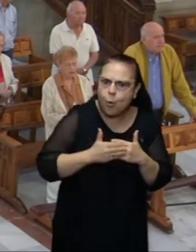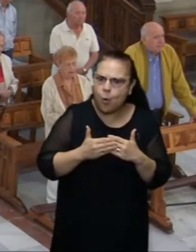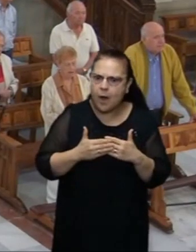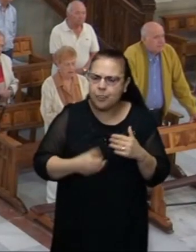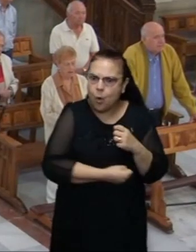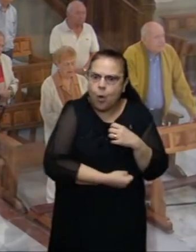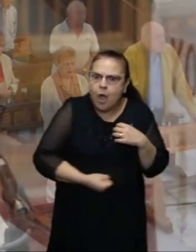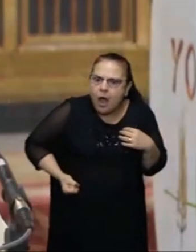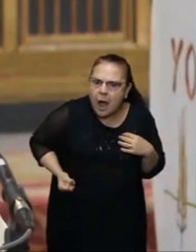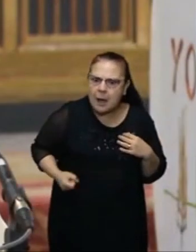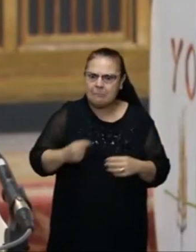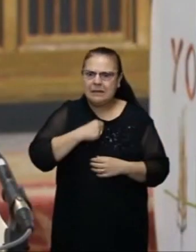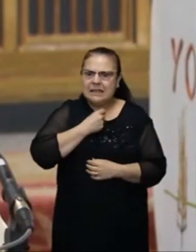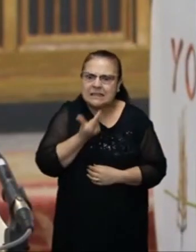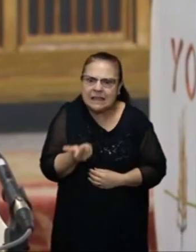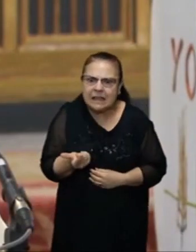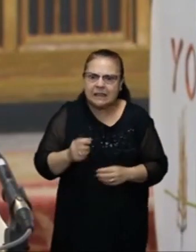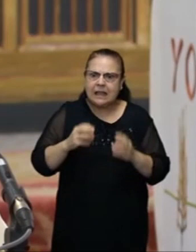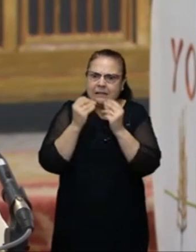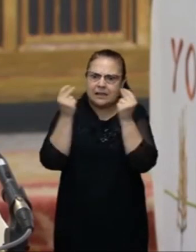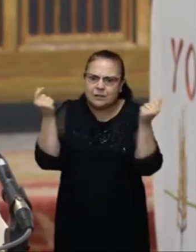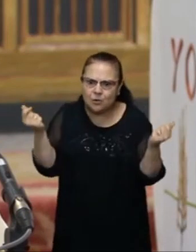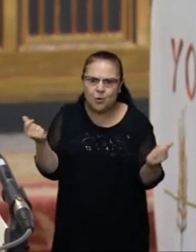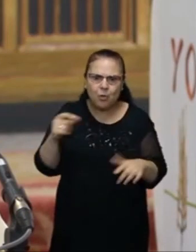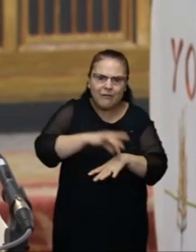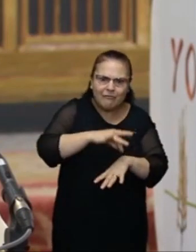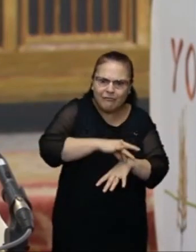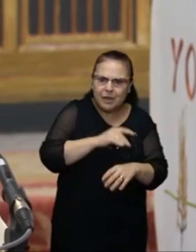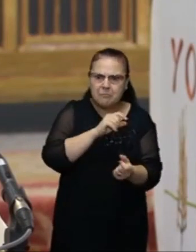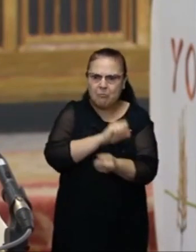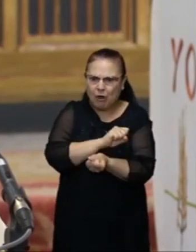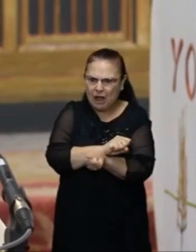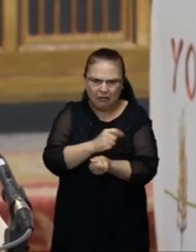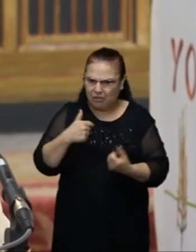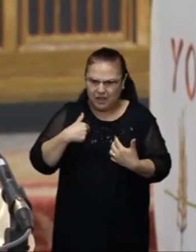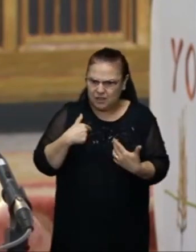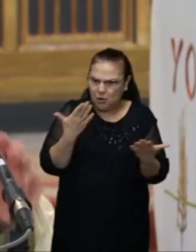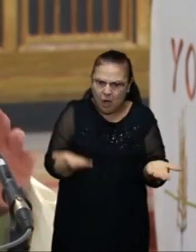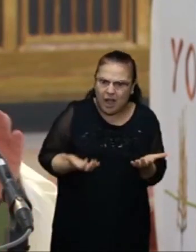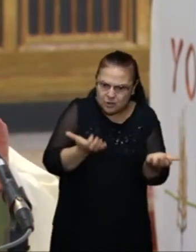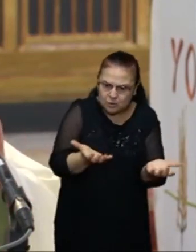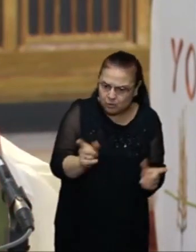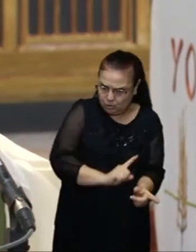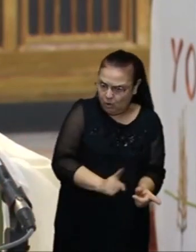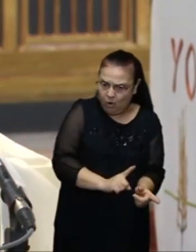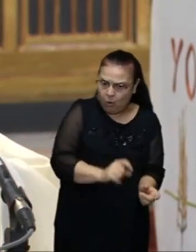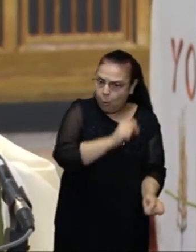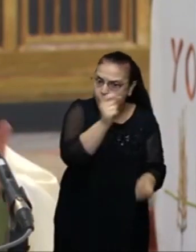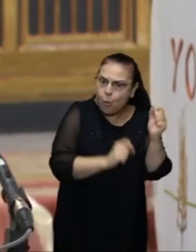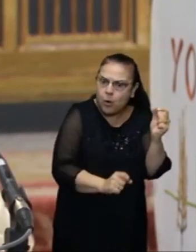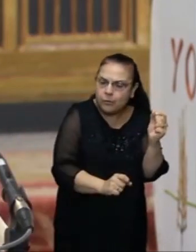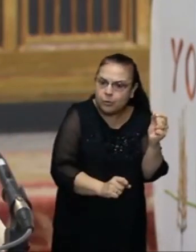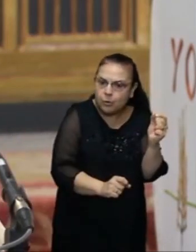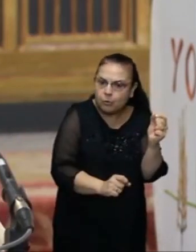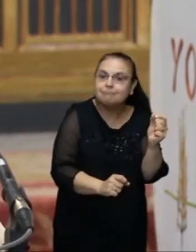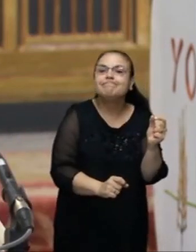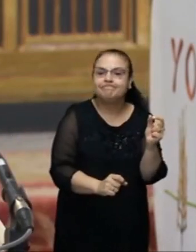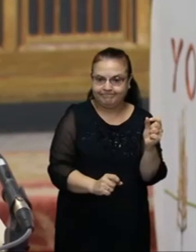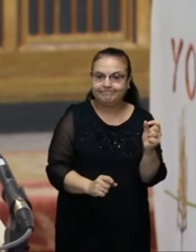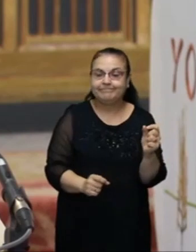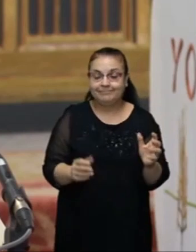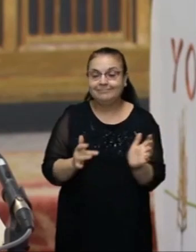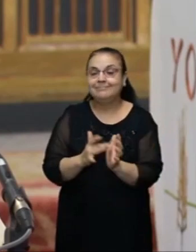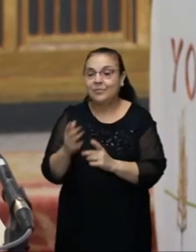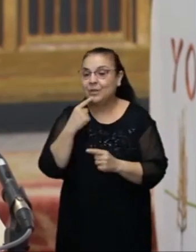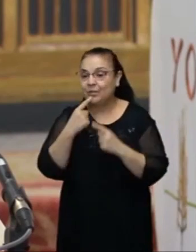sed, forastero, desnudo o enfermo en la cárcel y no te asistimos? Y él replicará: